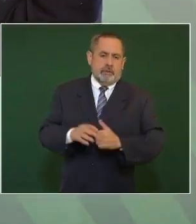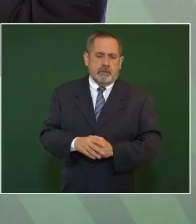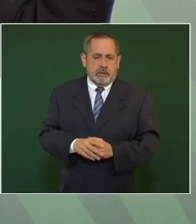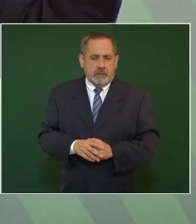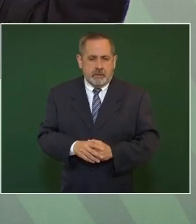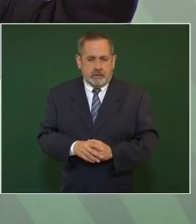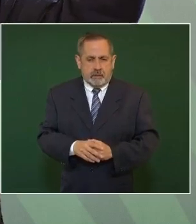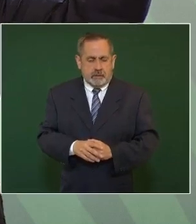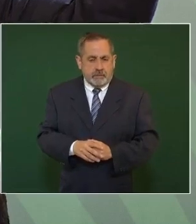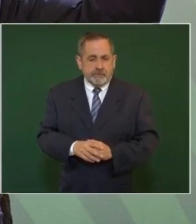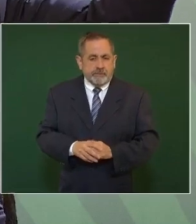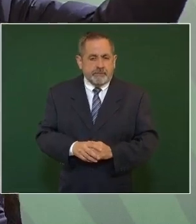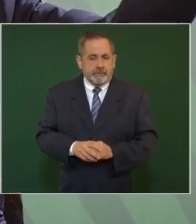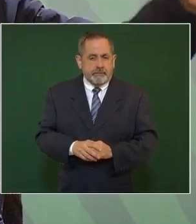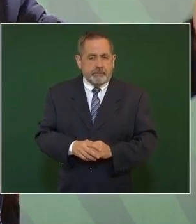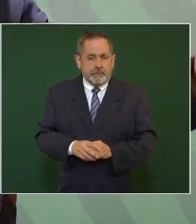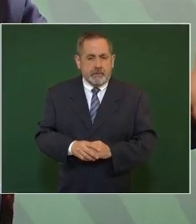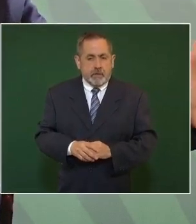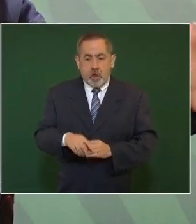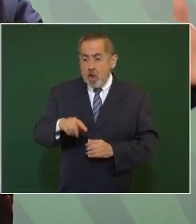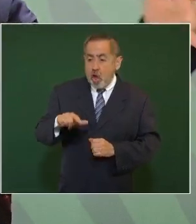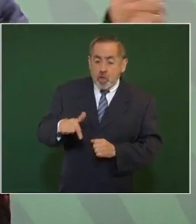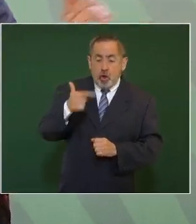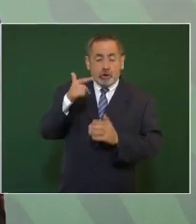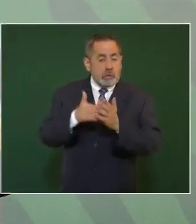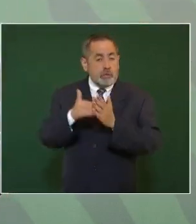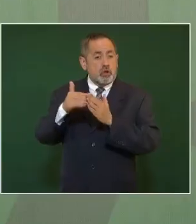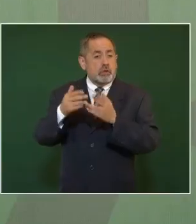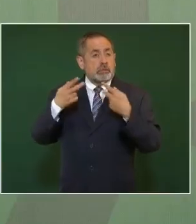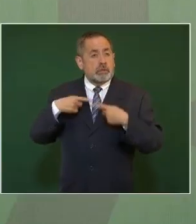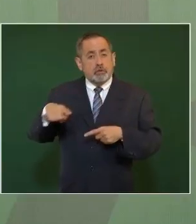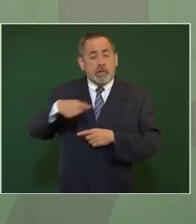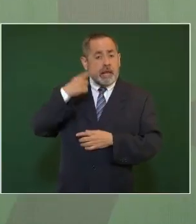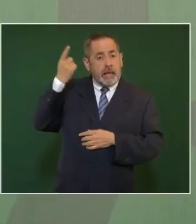12 millones de becados,